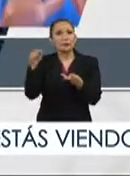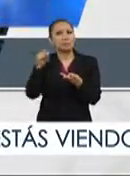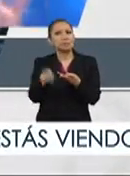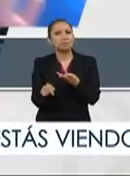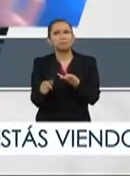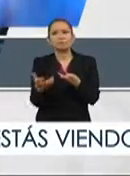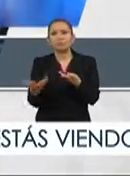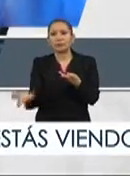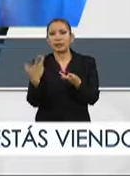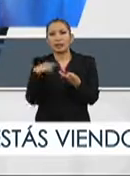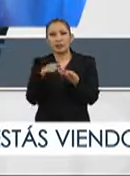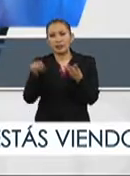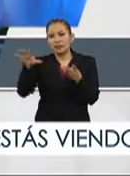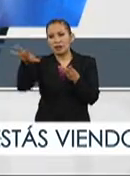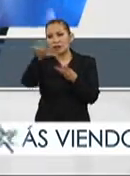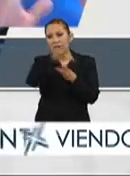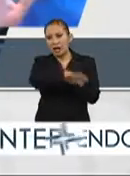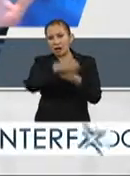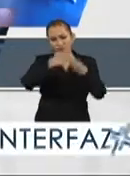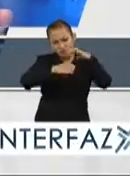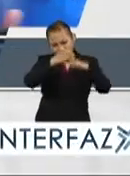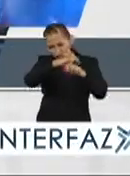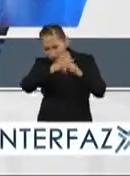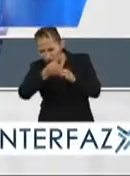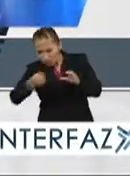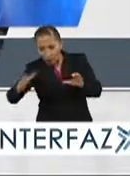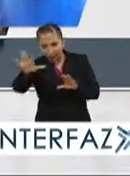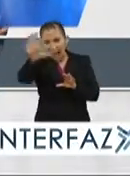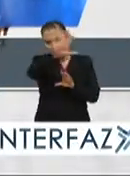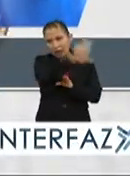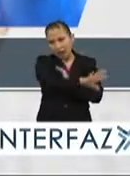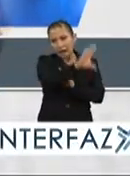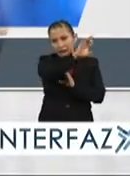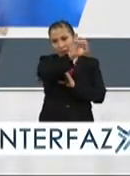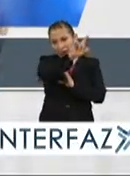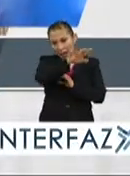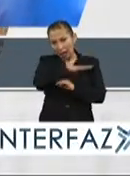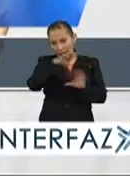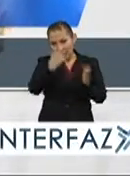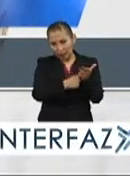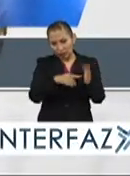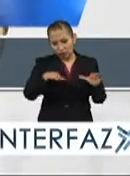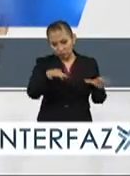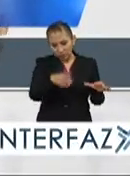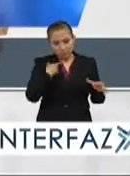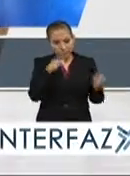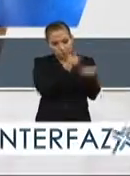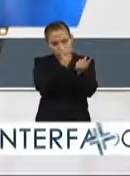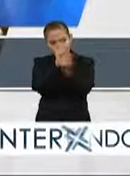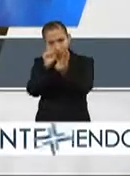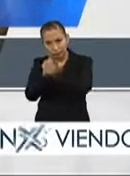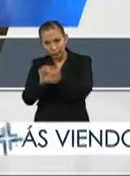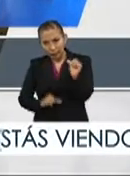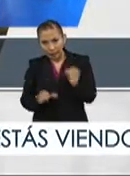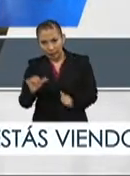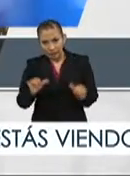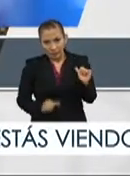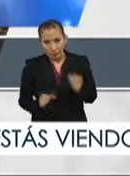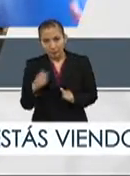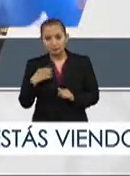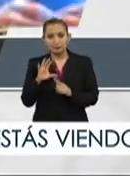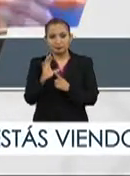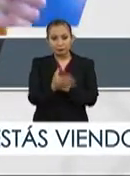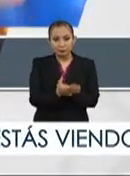las varias, ¿no?, infraestructuras, las varias áreas, ¿no?, que son contempladas en las actividades de la